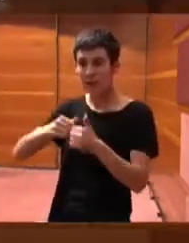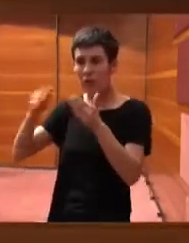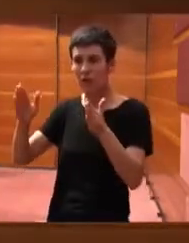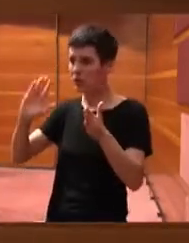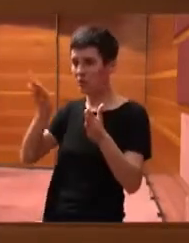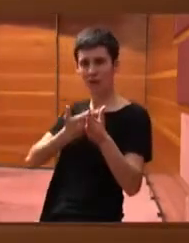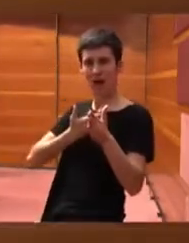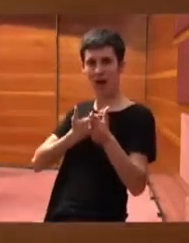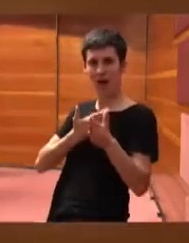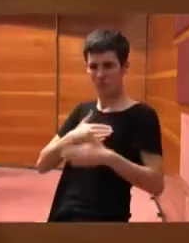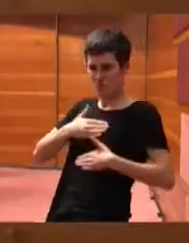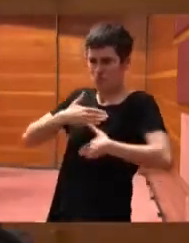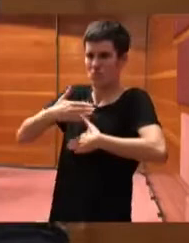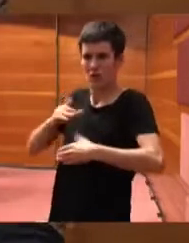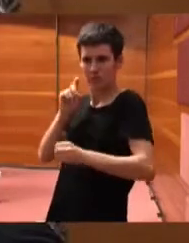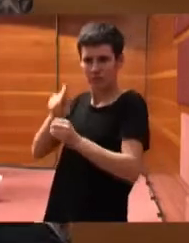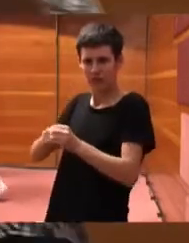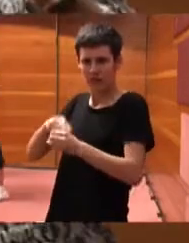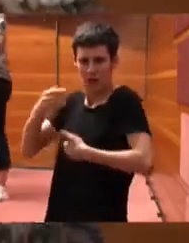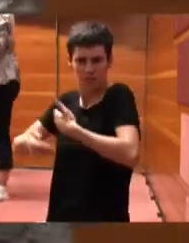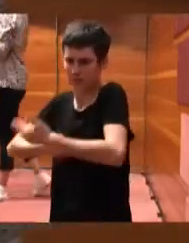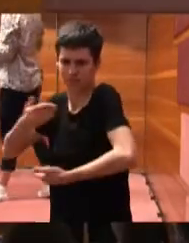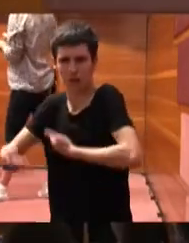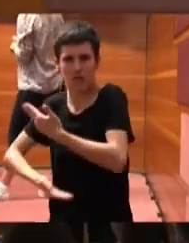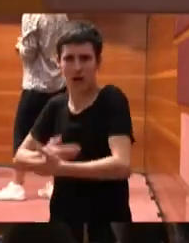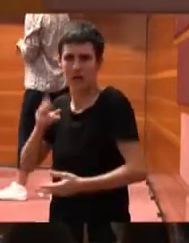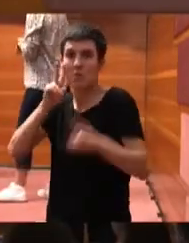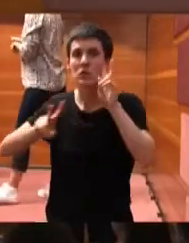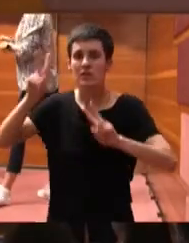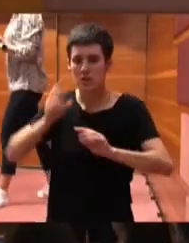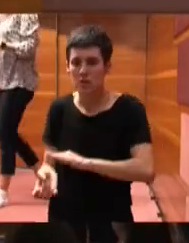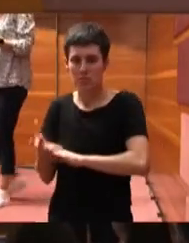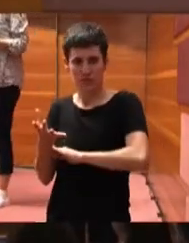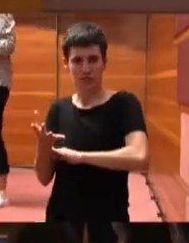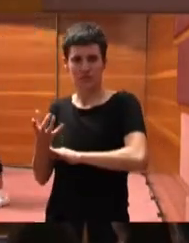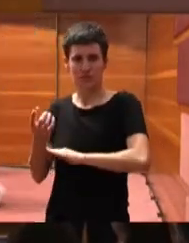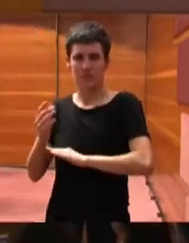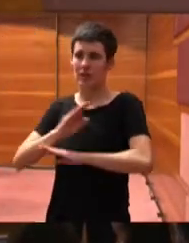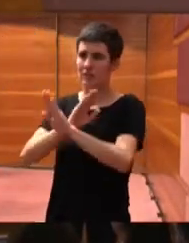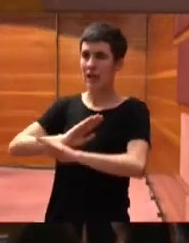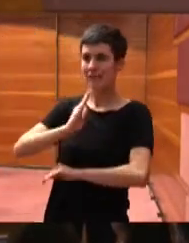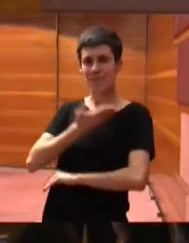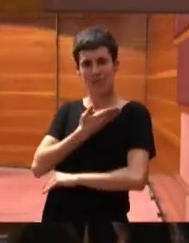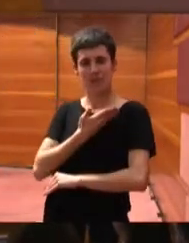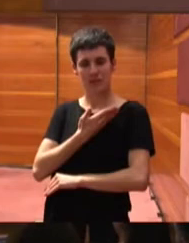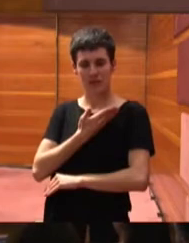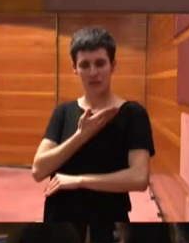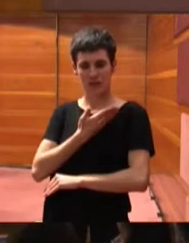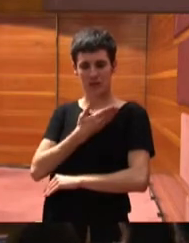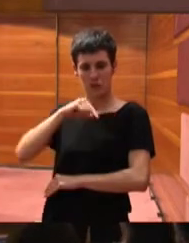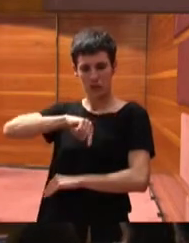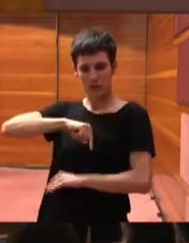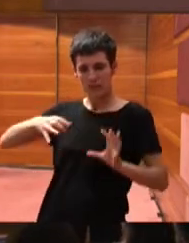dispuesta a colaborar haciendo una visualización o lo que sea. Estoy dispuesta a meterme en ese ámbito. Nos toca la fibra porque